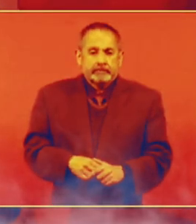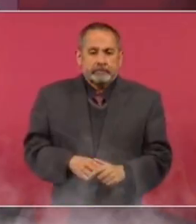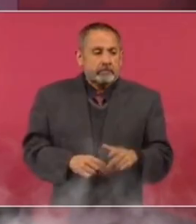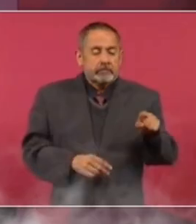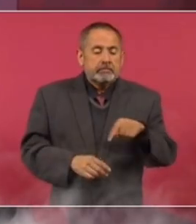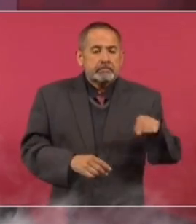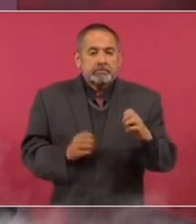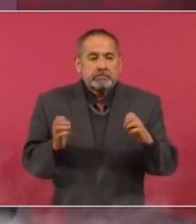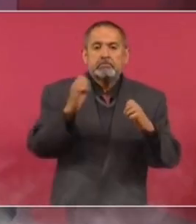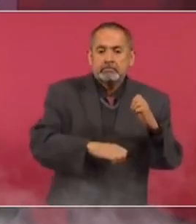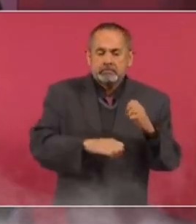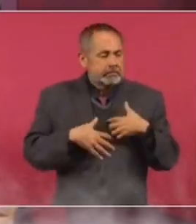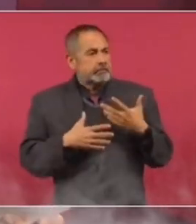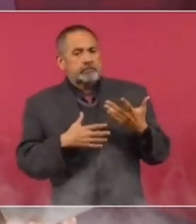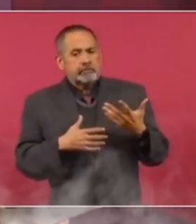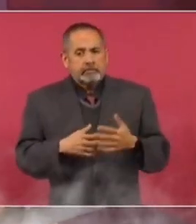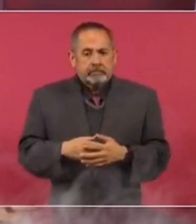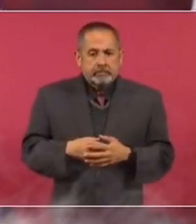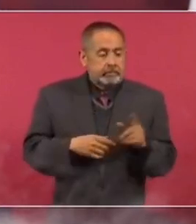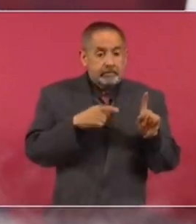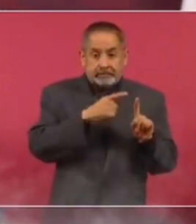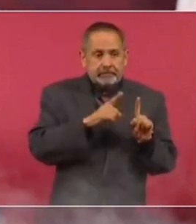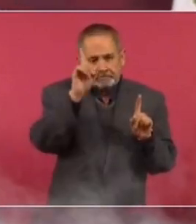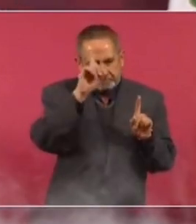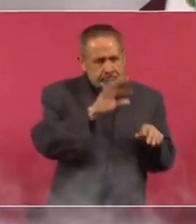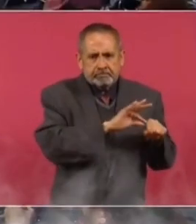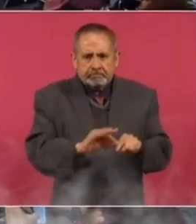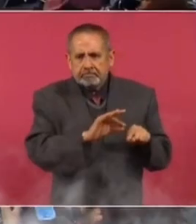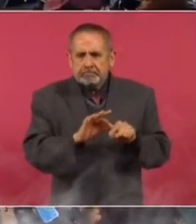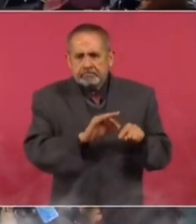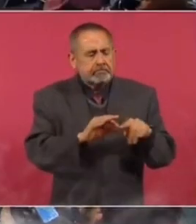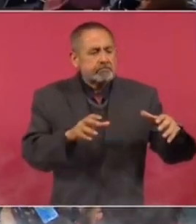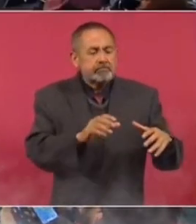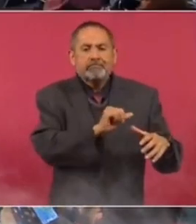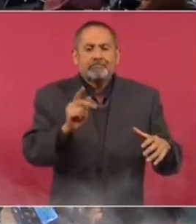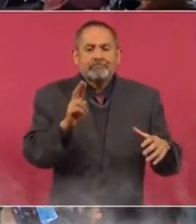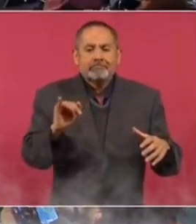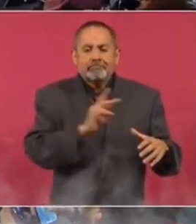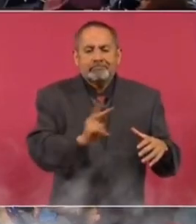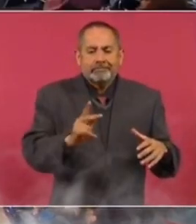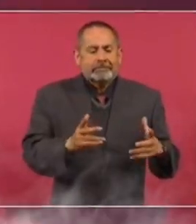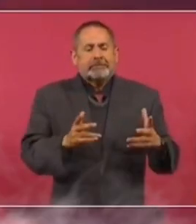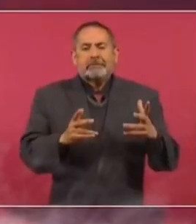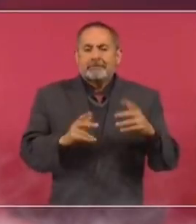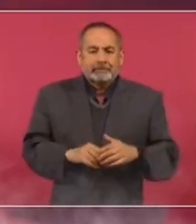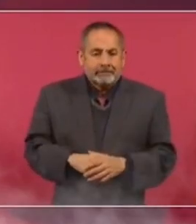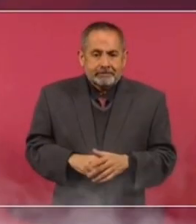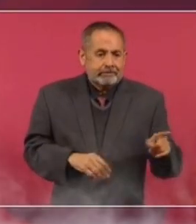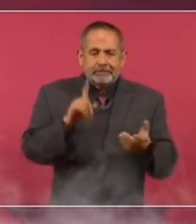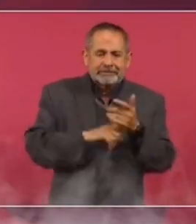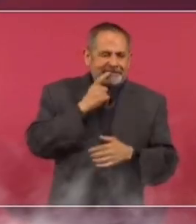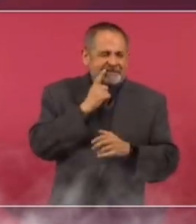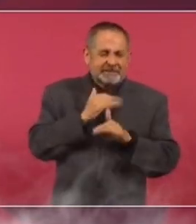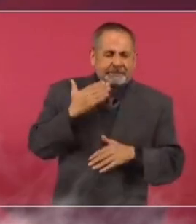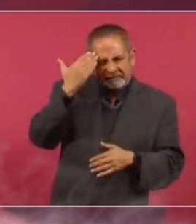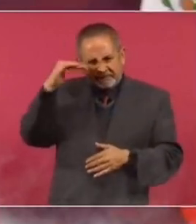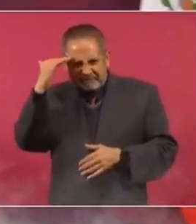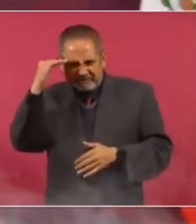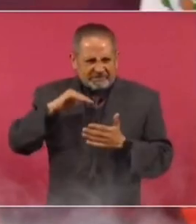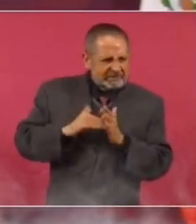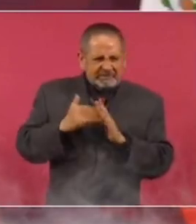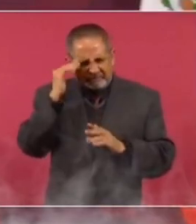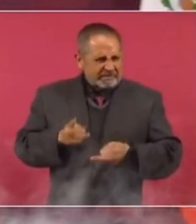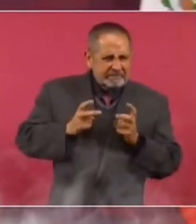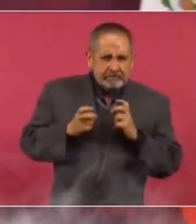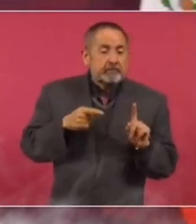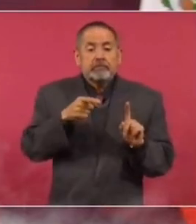que lo engañan, pero a los que recomienda, puro priista, de malas mañas, acostumbrados